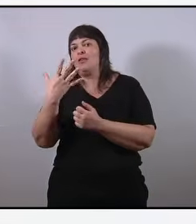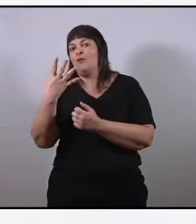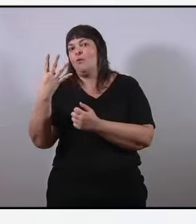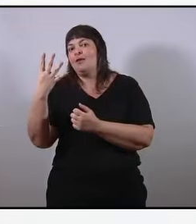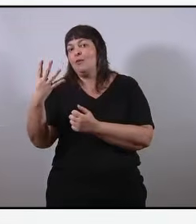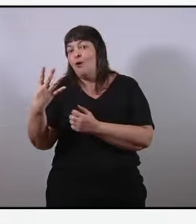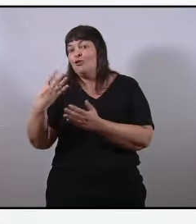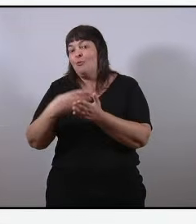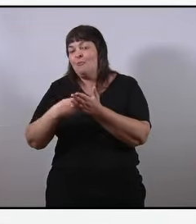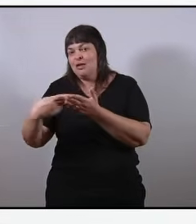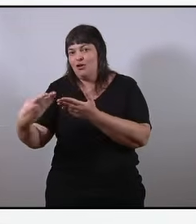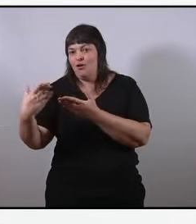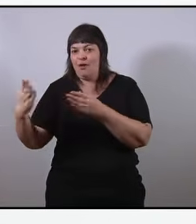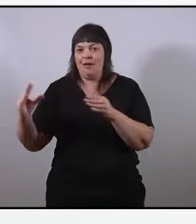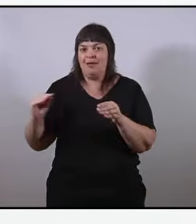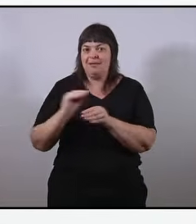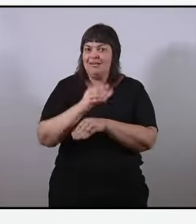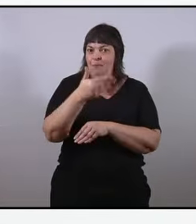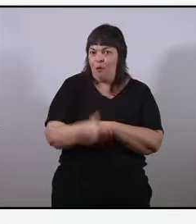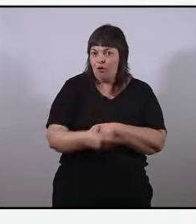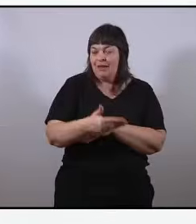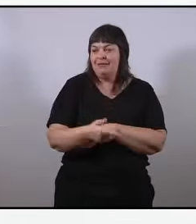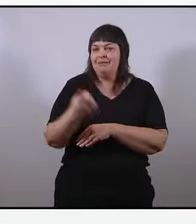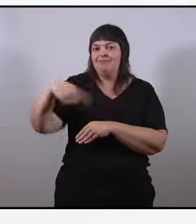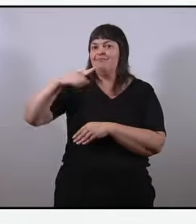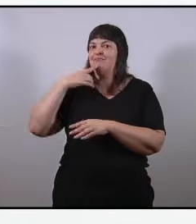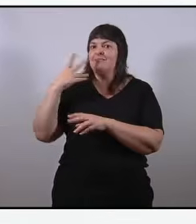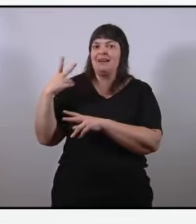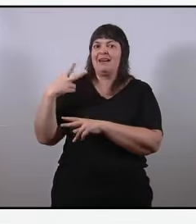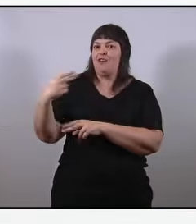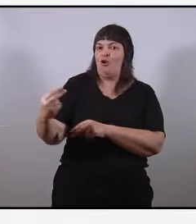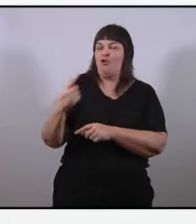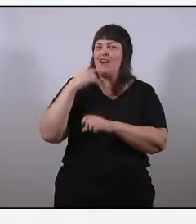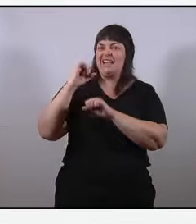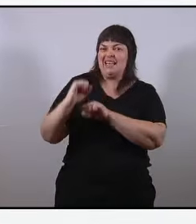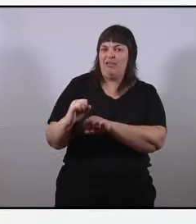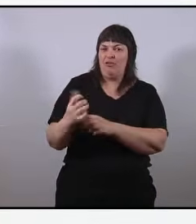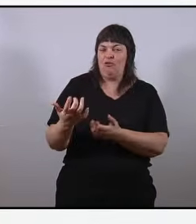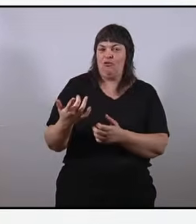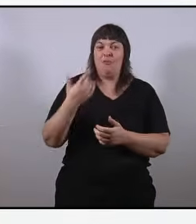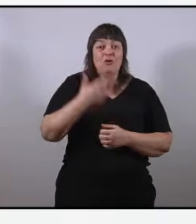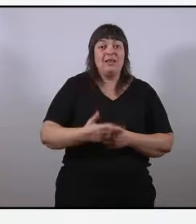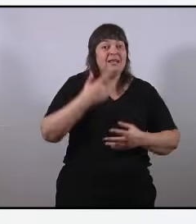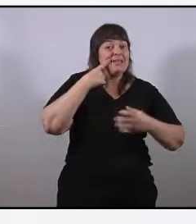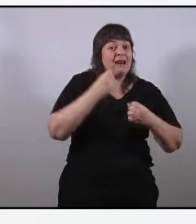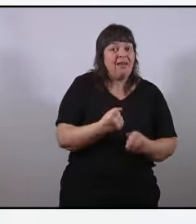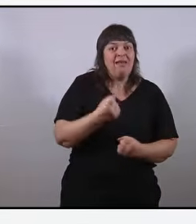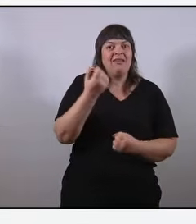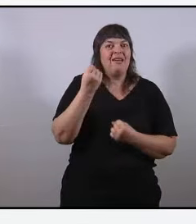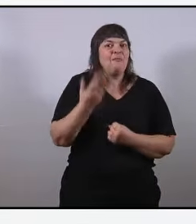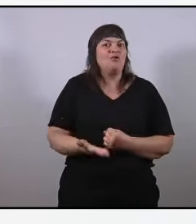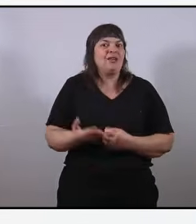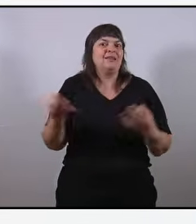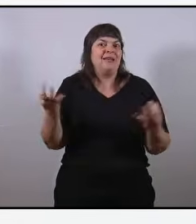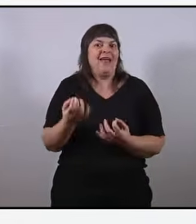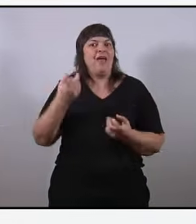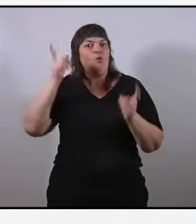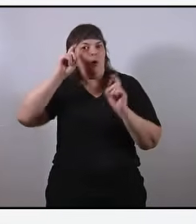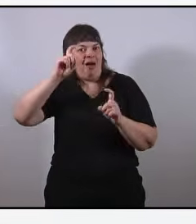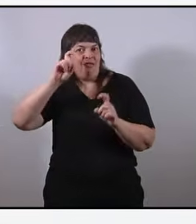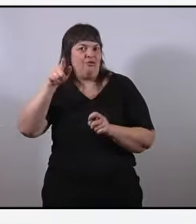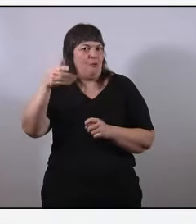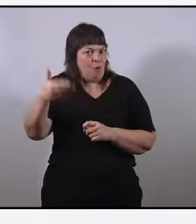8.854 millones destinados a lo importante. Y lo importante es la sanidad y lo importante es la educación. Eso